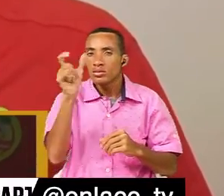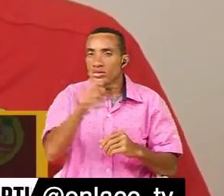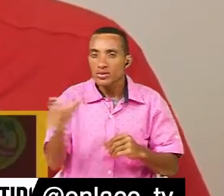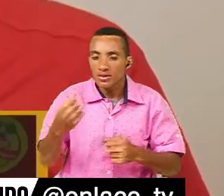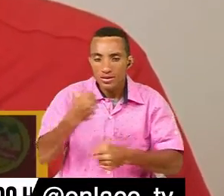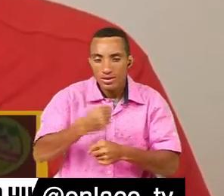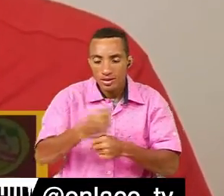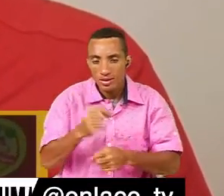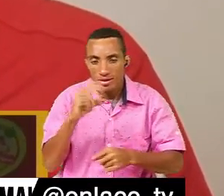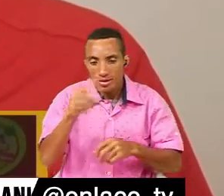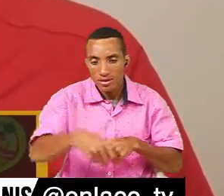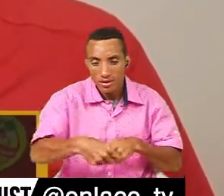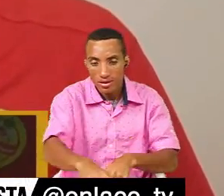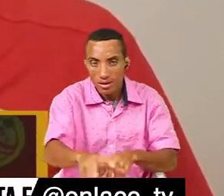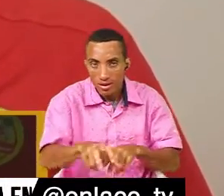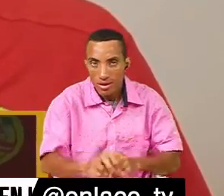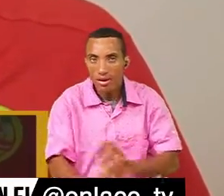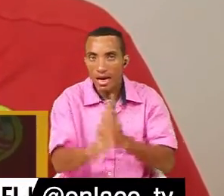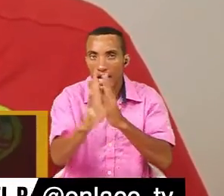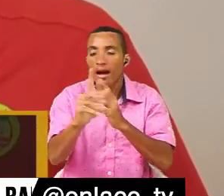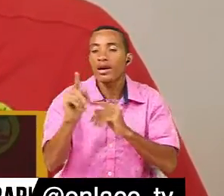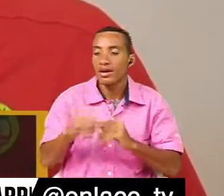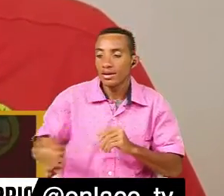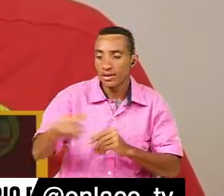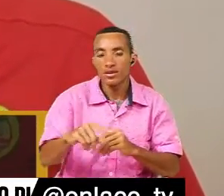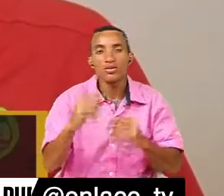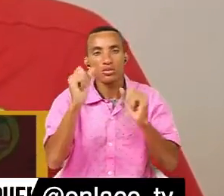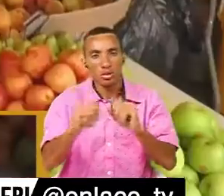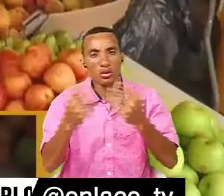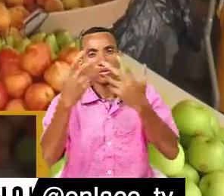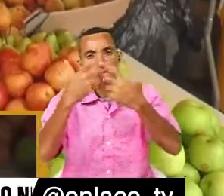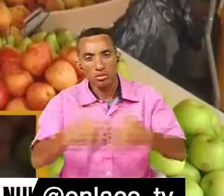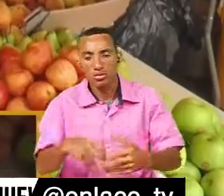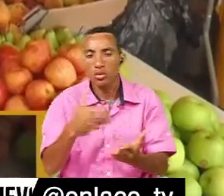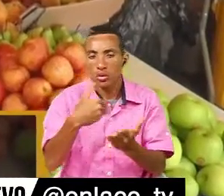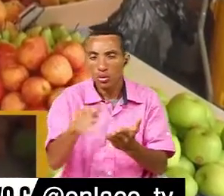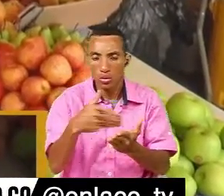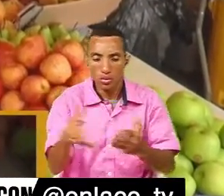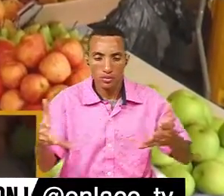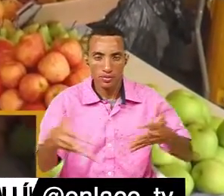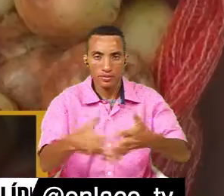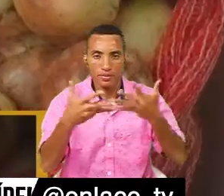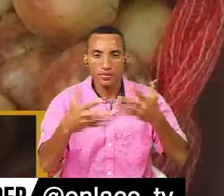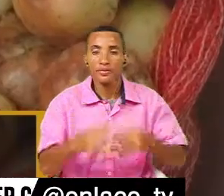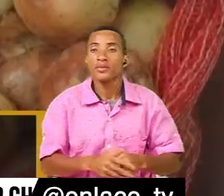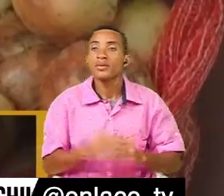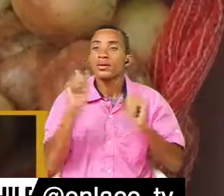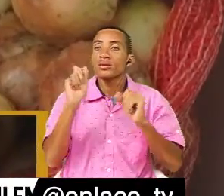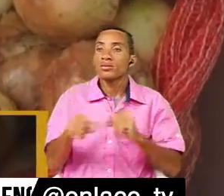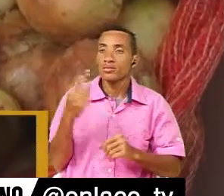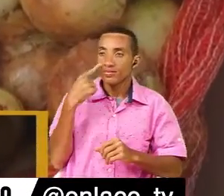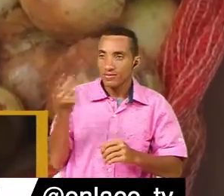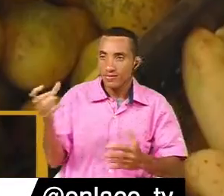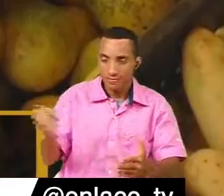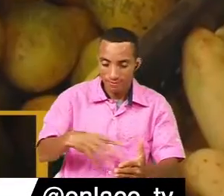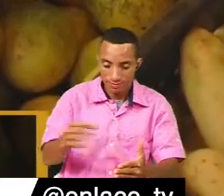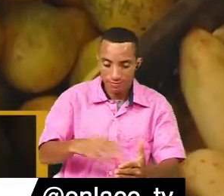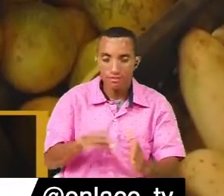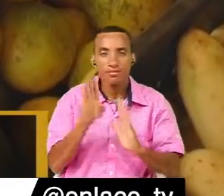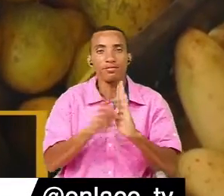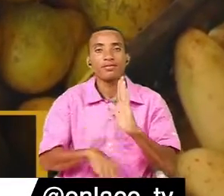los comerciantes y los habitantes de Barranca Bermeja pueden comprar el arroz. Los barranqueños podrán encontrar en este mercado a precios económicos